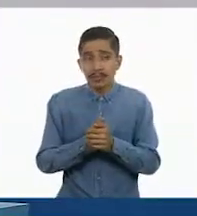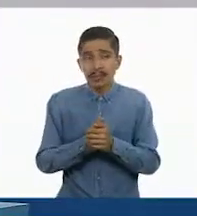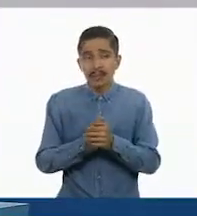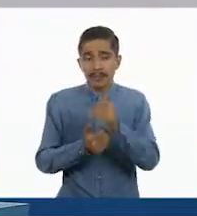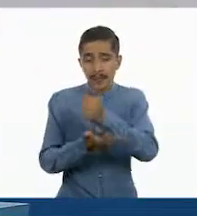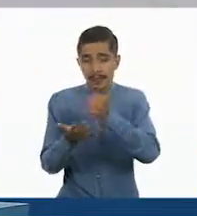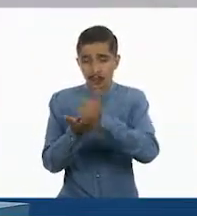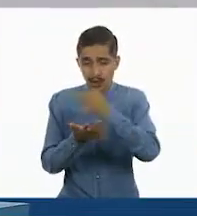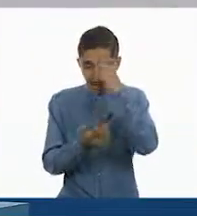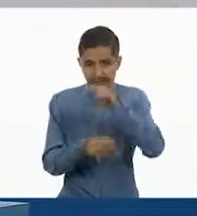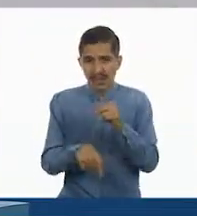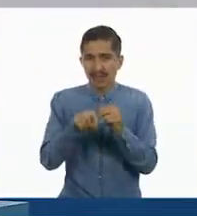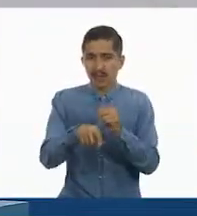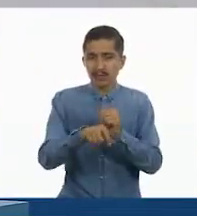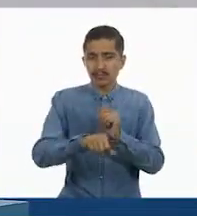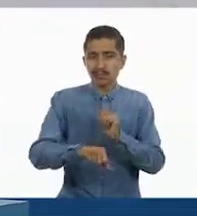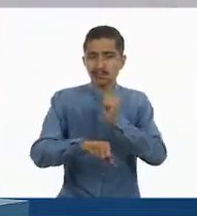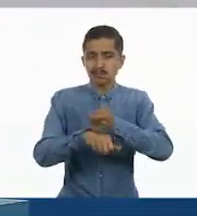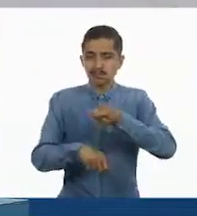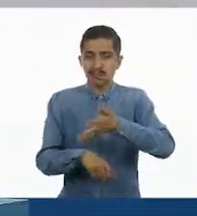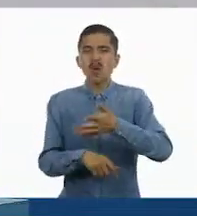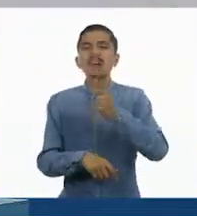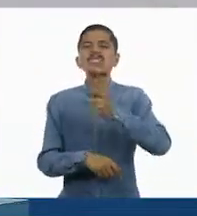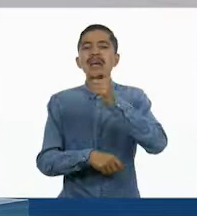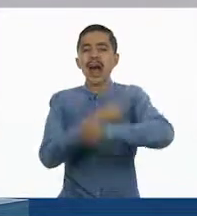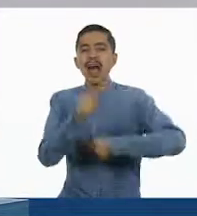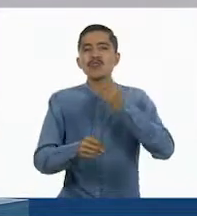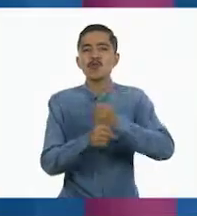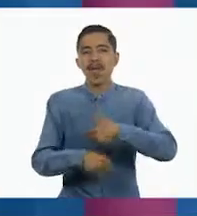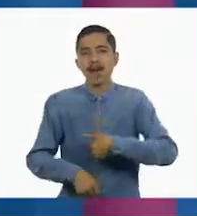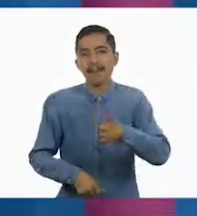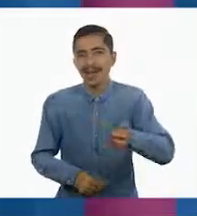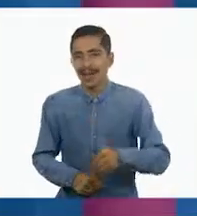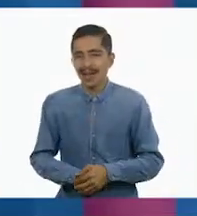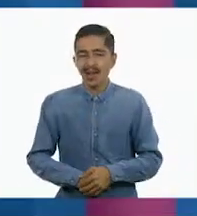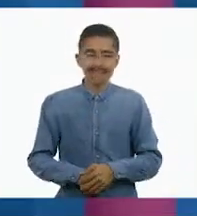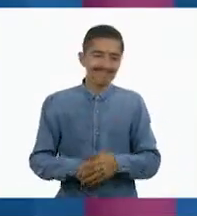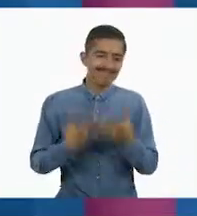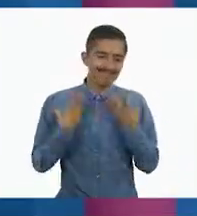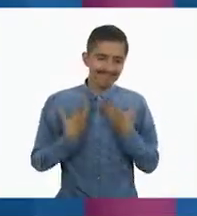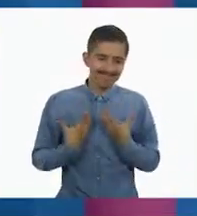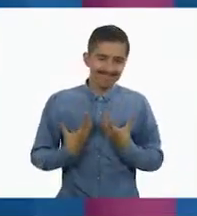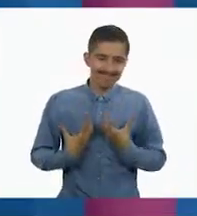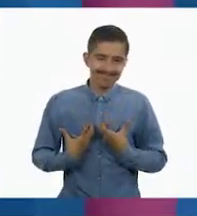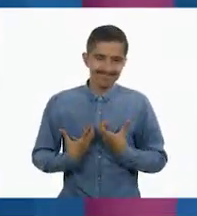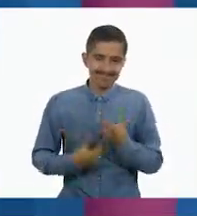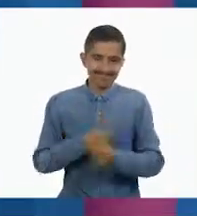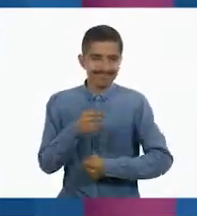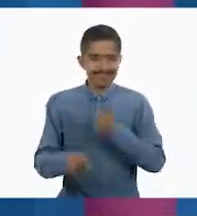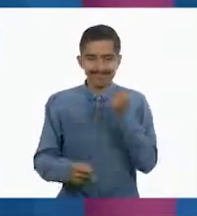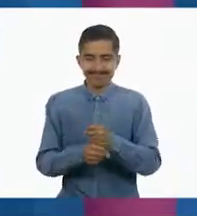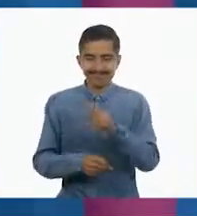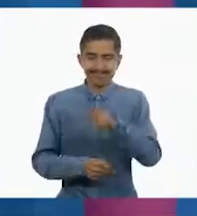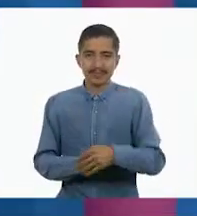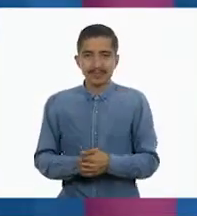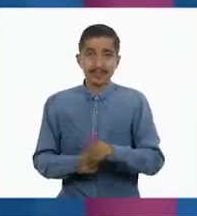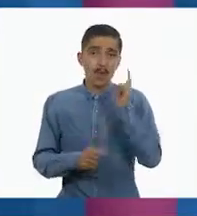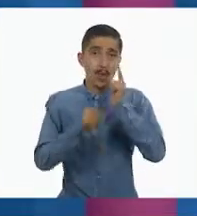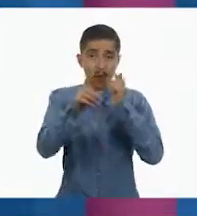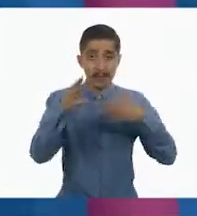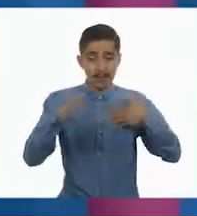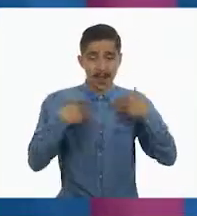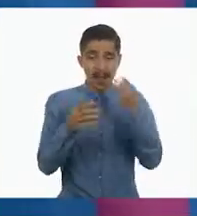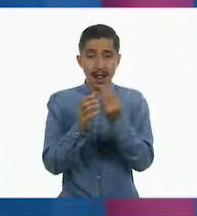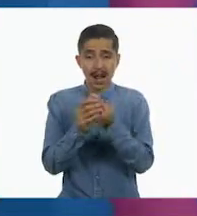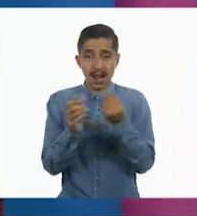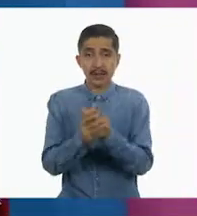Ciudad de México el año del hambre. Ay, pues qué triste año, la verdad. Bueno, y espero que hayan disfrutado de esta clase